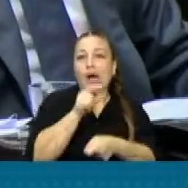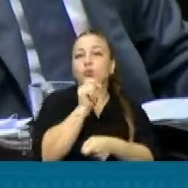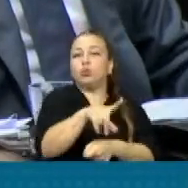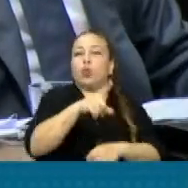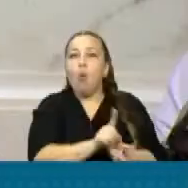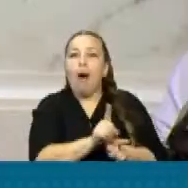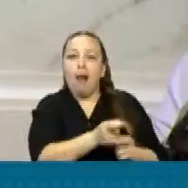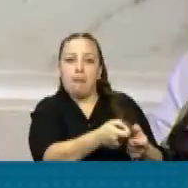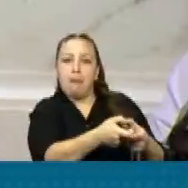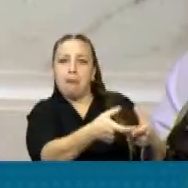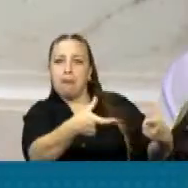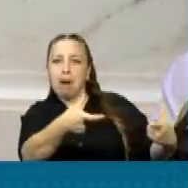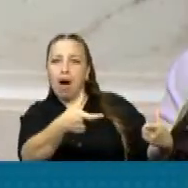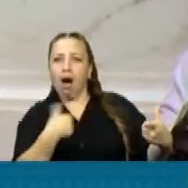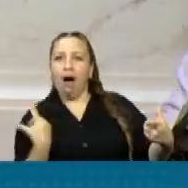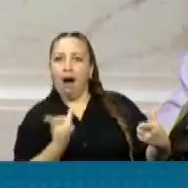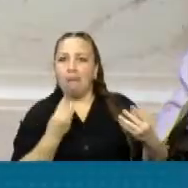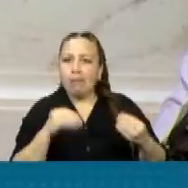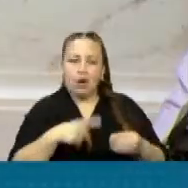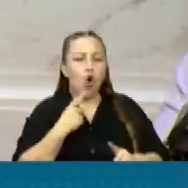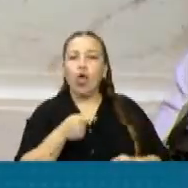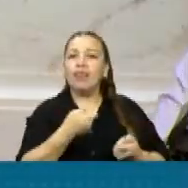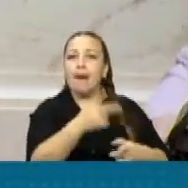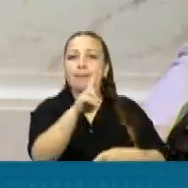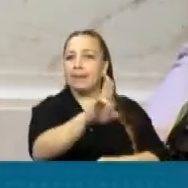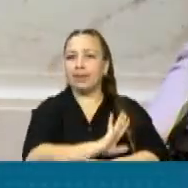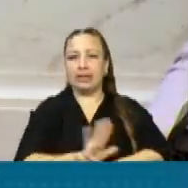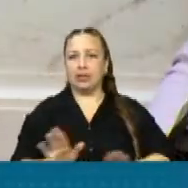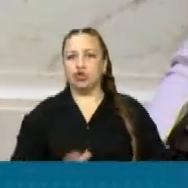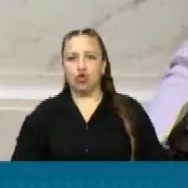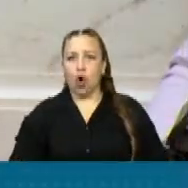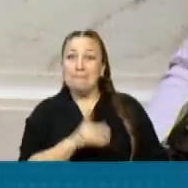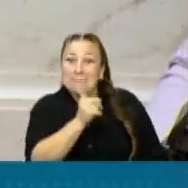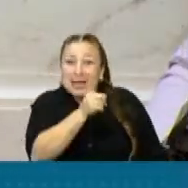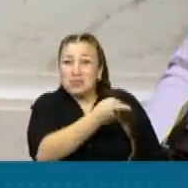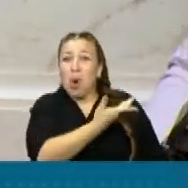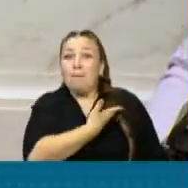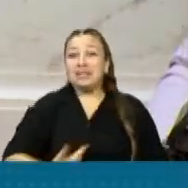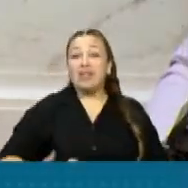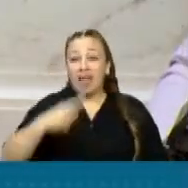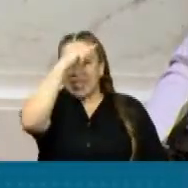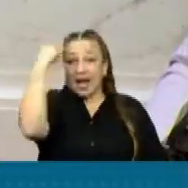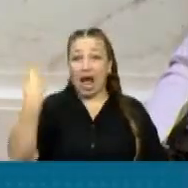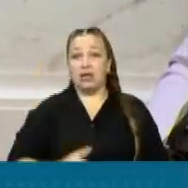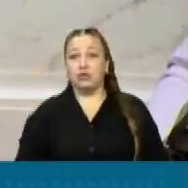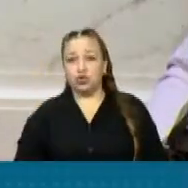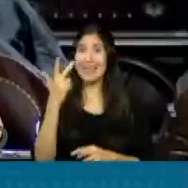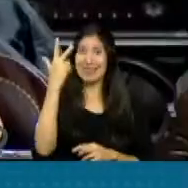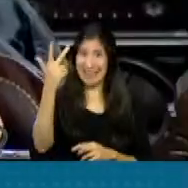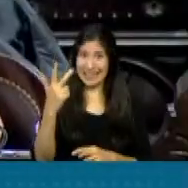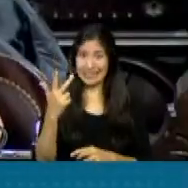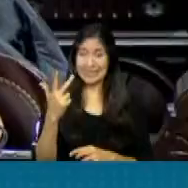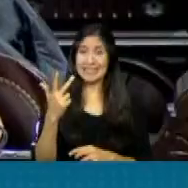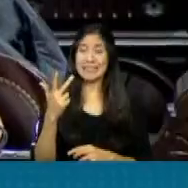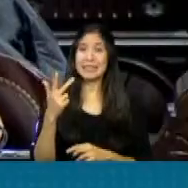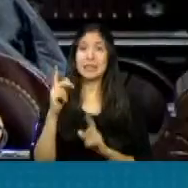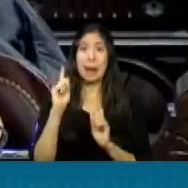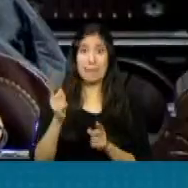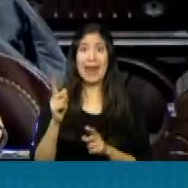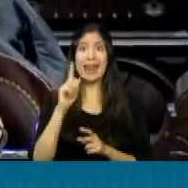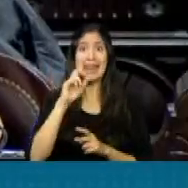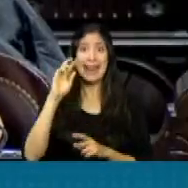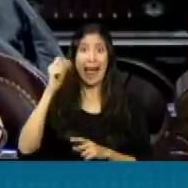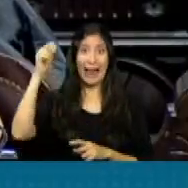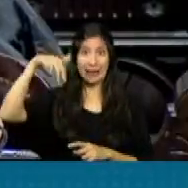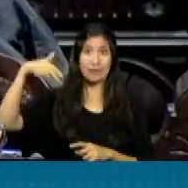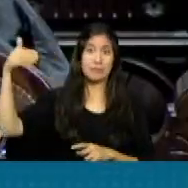Yo creo que en esa posición el gobierno creo que sabe que a su electorado Eso seguro, para prefiere que vos le digas no